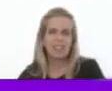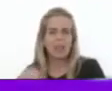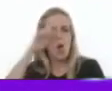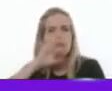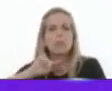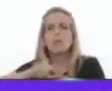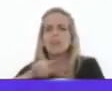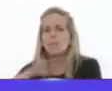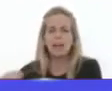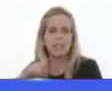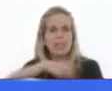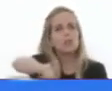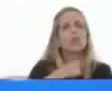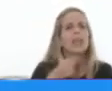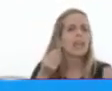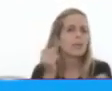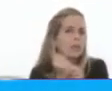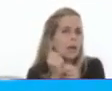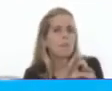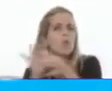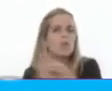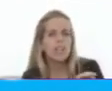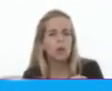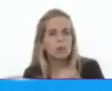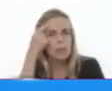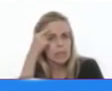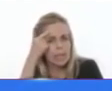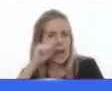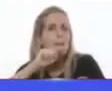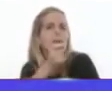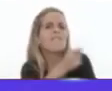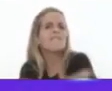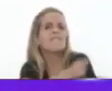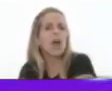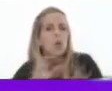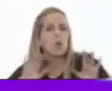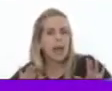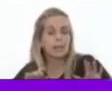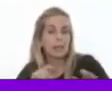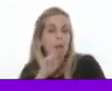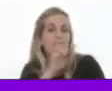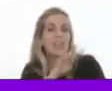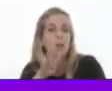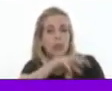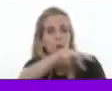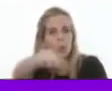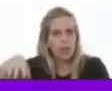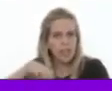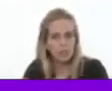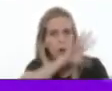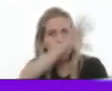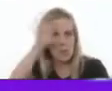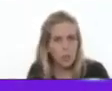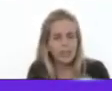y la vacunación. Trabajamos de manera coordinada con las 24 jurisdicciones y con toda